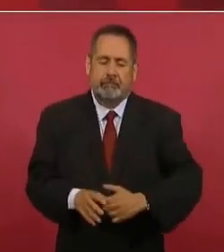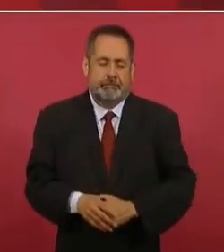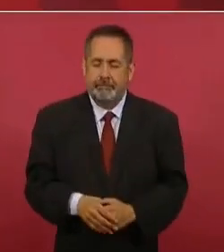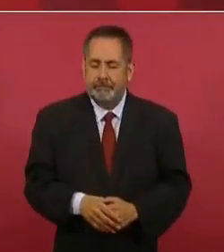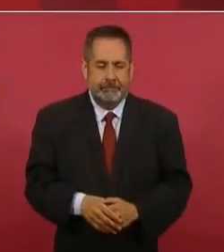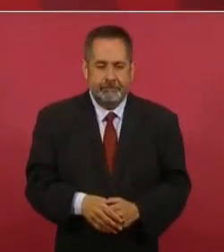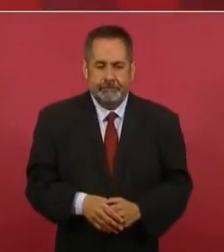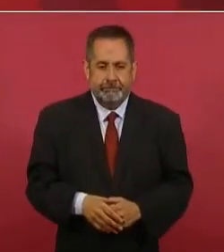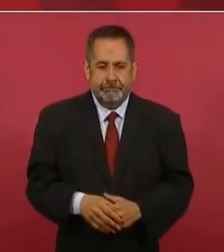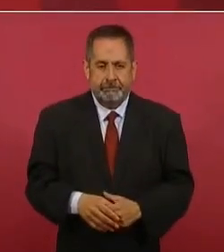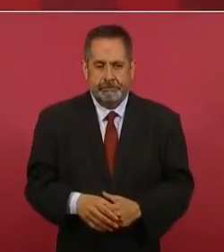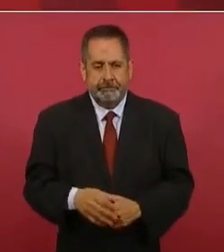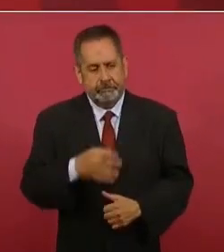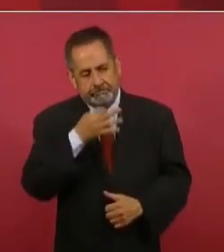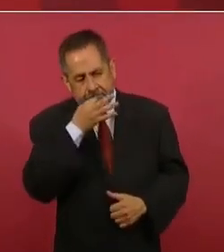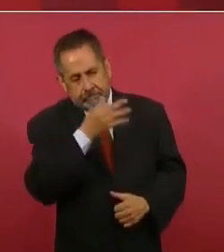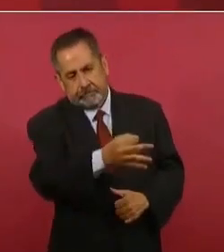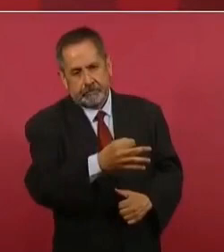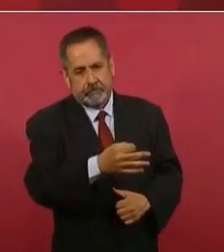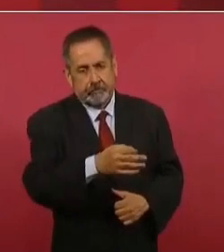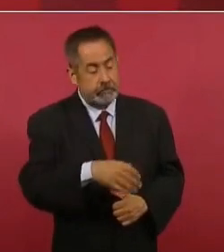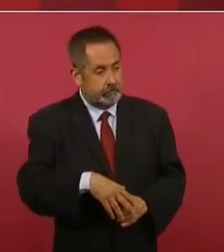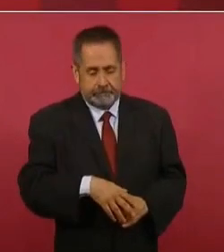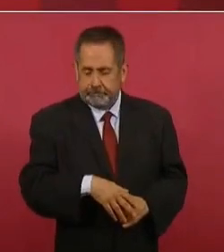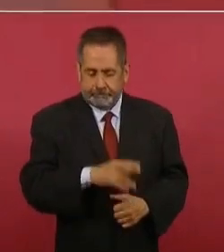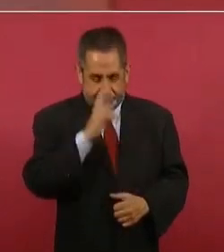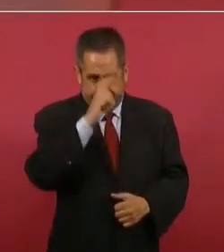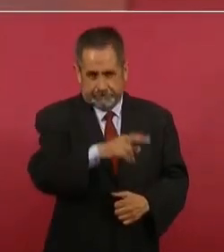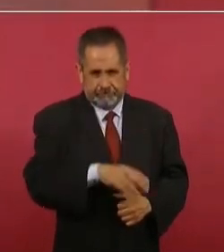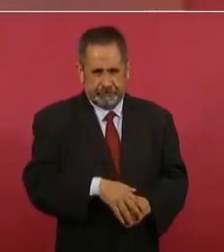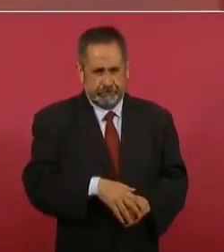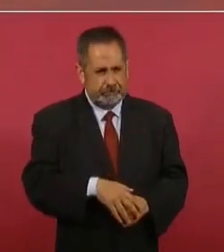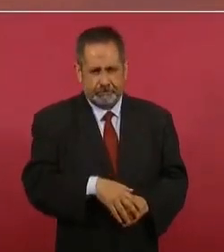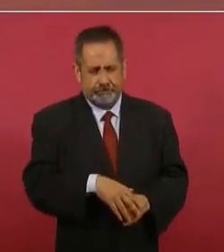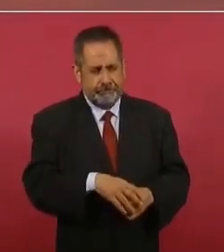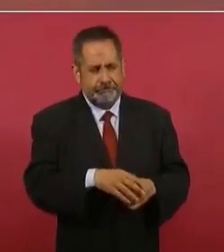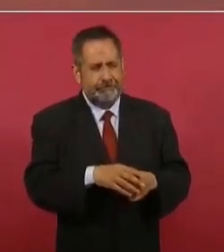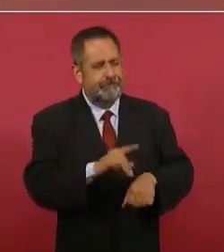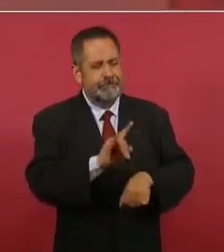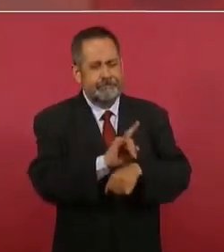¿Qué les mando a decir? Con todo respeto, pues que se vayan con su cuento